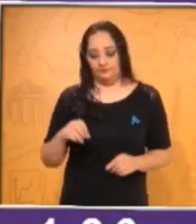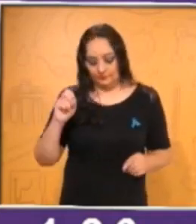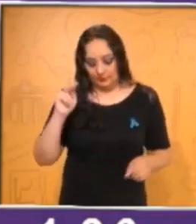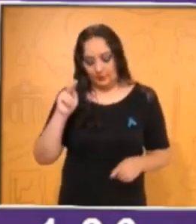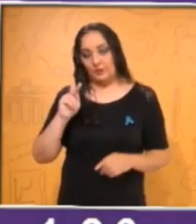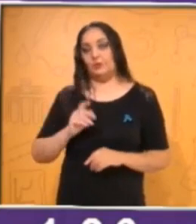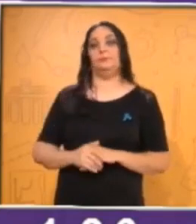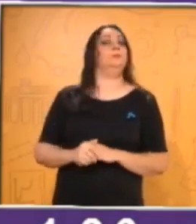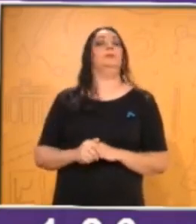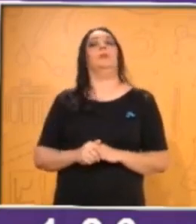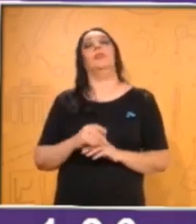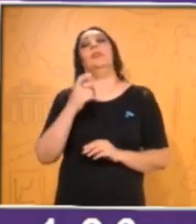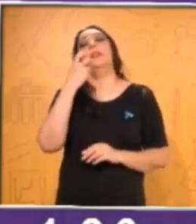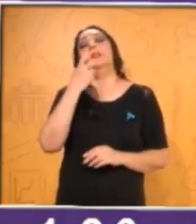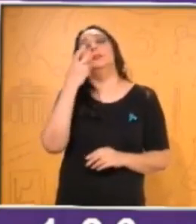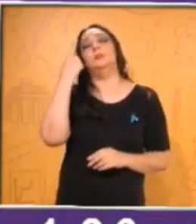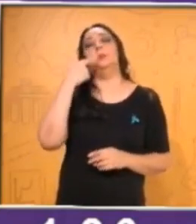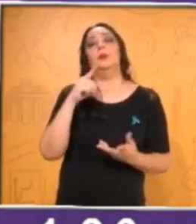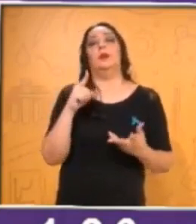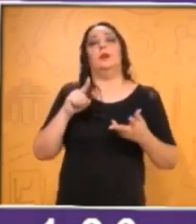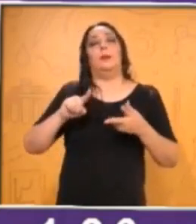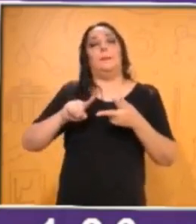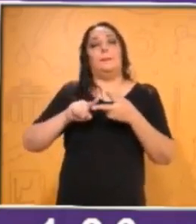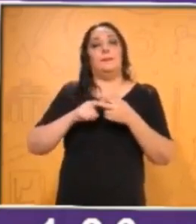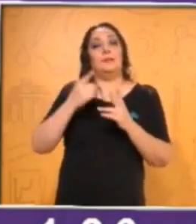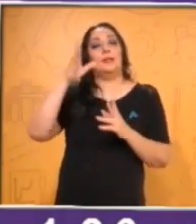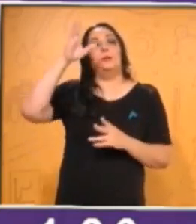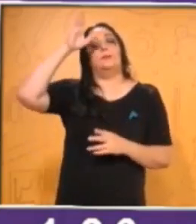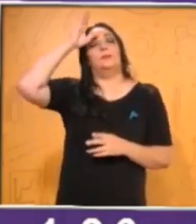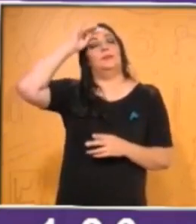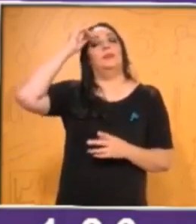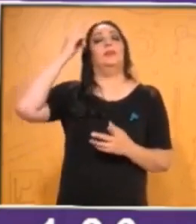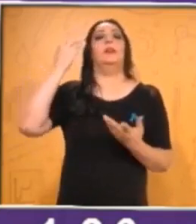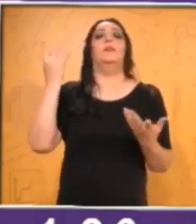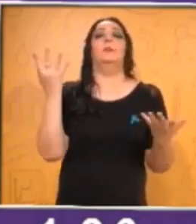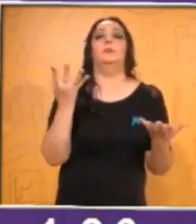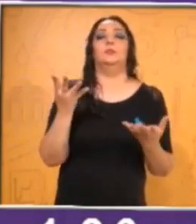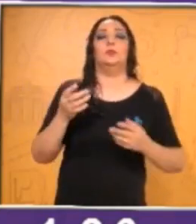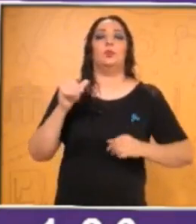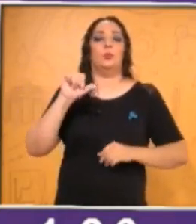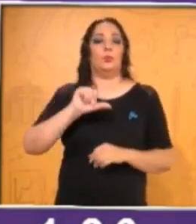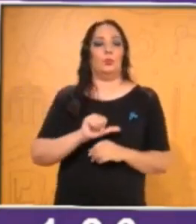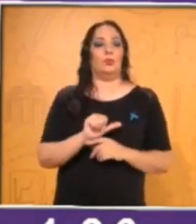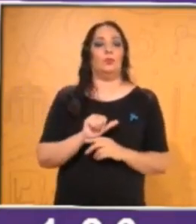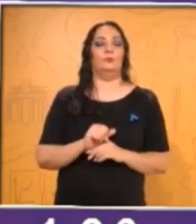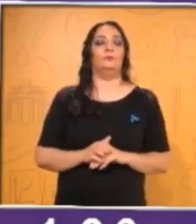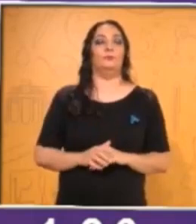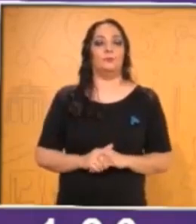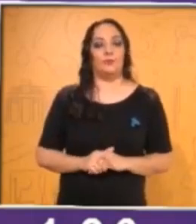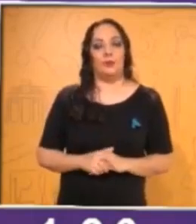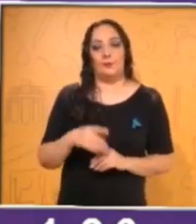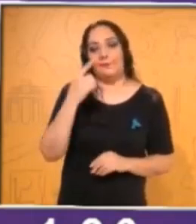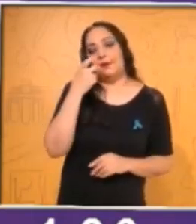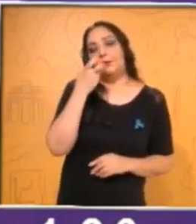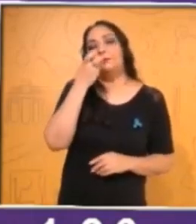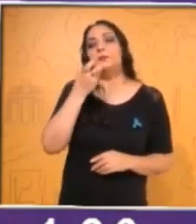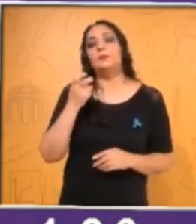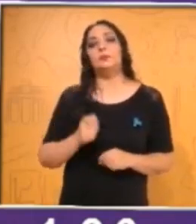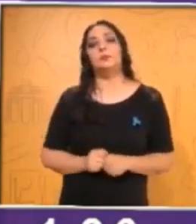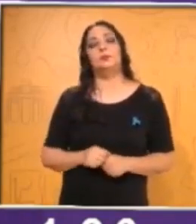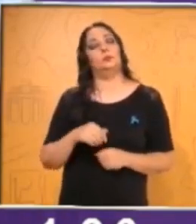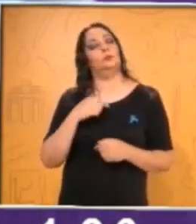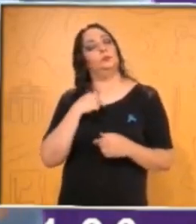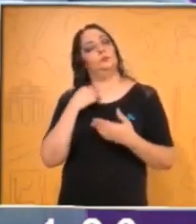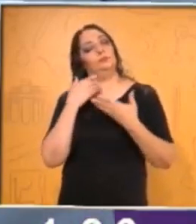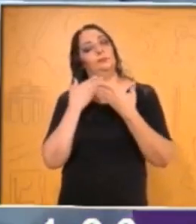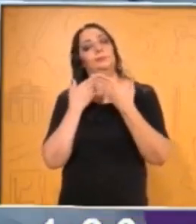es básicamente la introducción al aprendizaje esperado. Ahorita vamos a adentrarnos más. Para ello, te vamos a